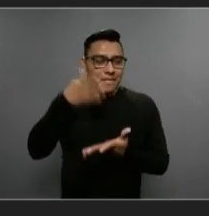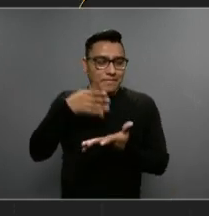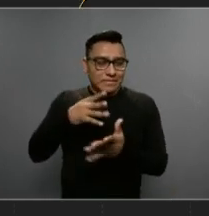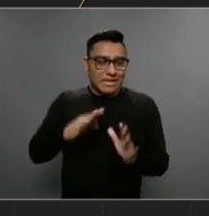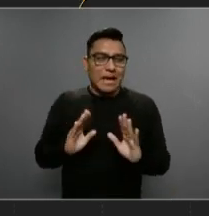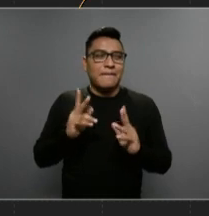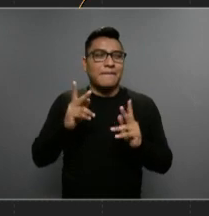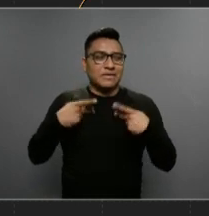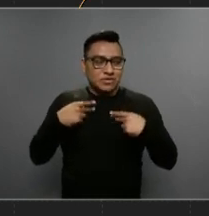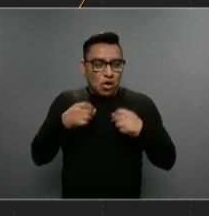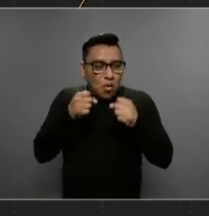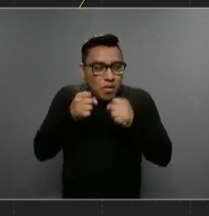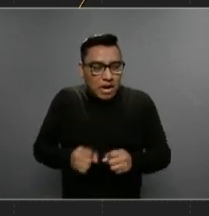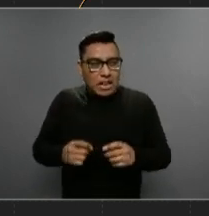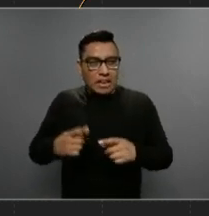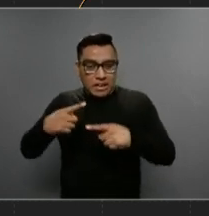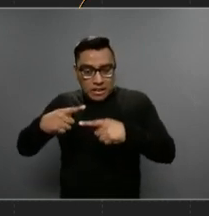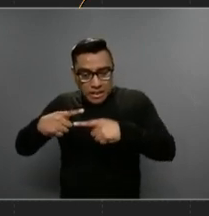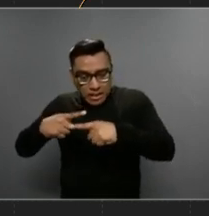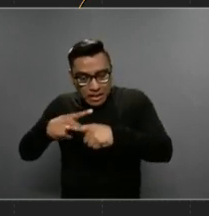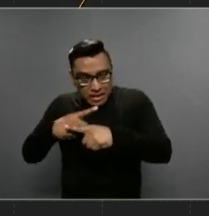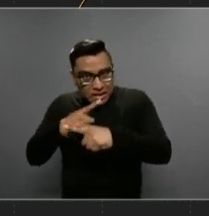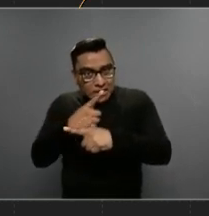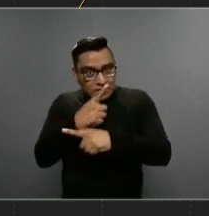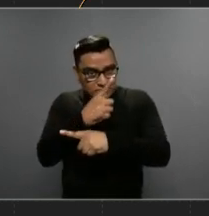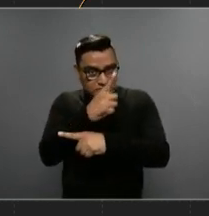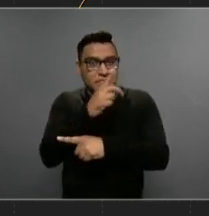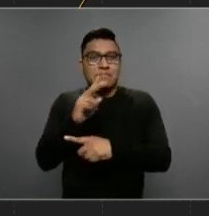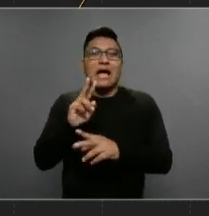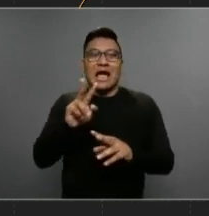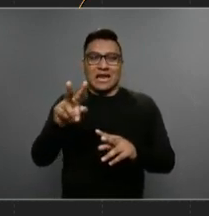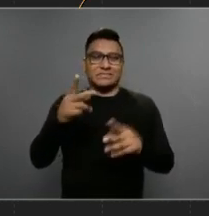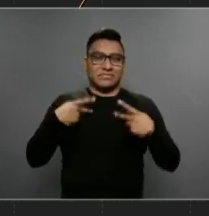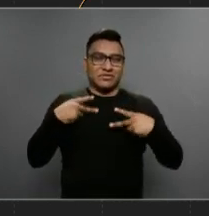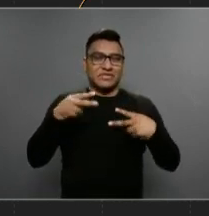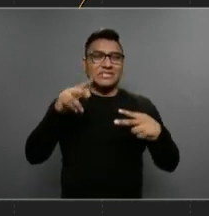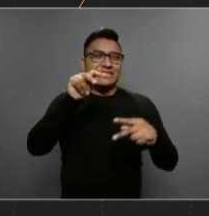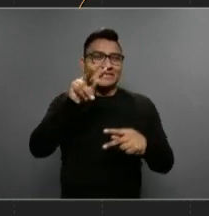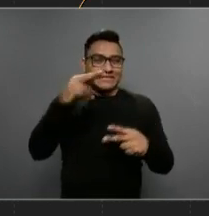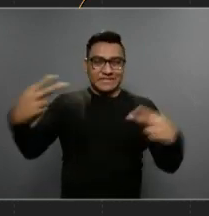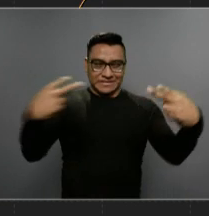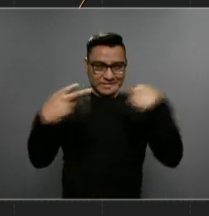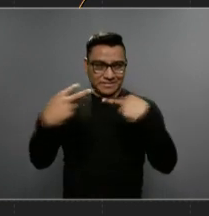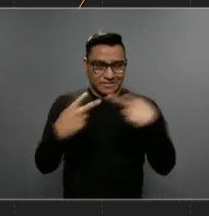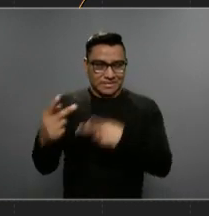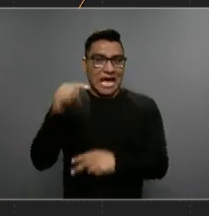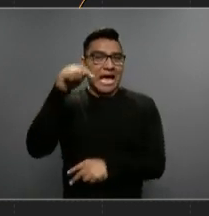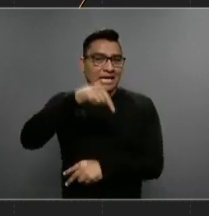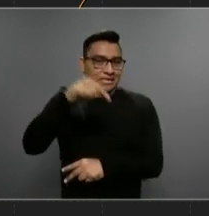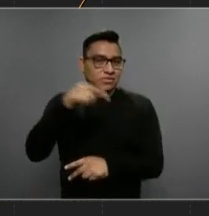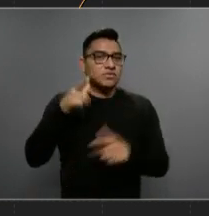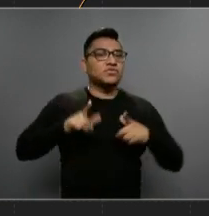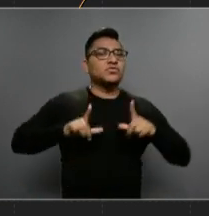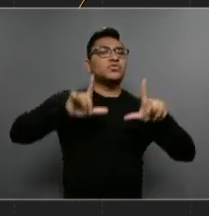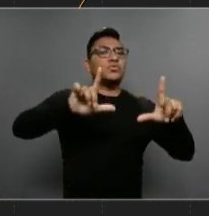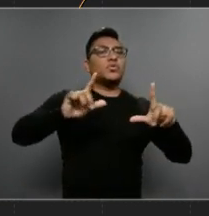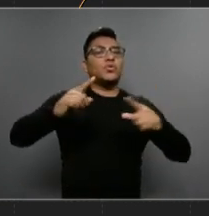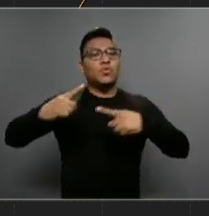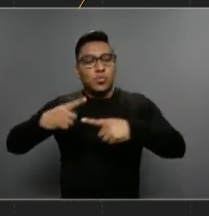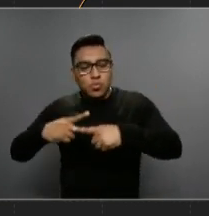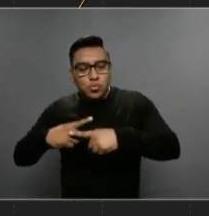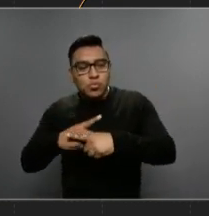casos confirmados para que lo podamos ver. Para quien nos está viendo por televisión, pues ahí tiene usted el gráfico